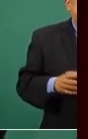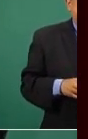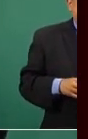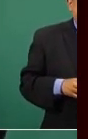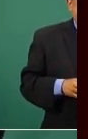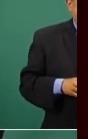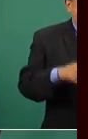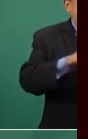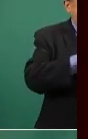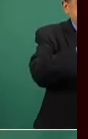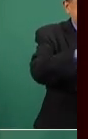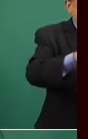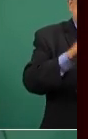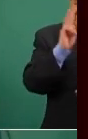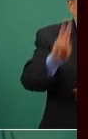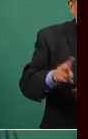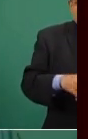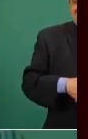cochinero